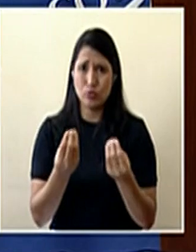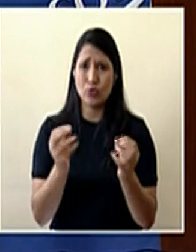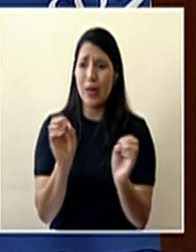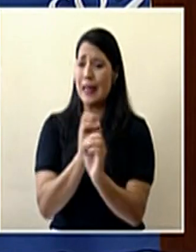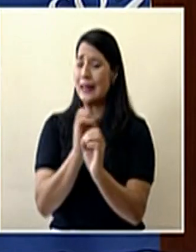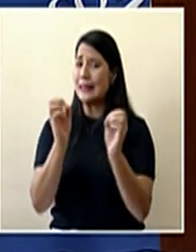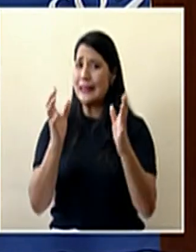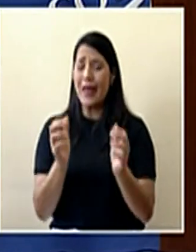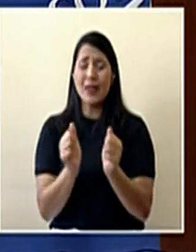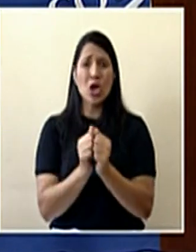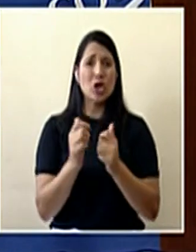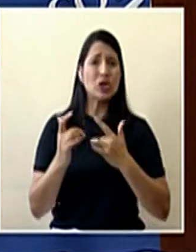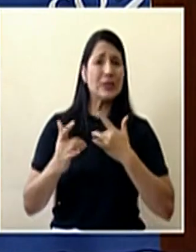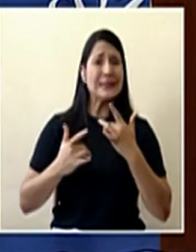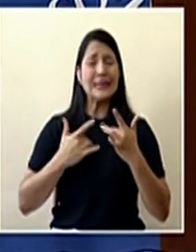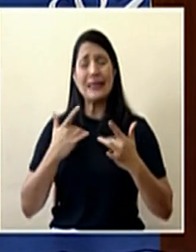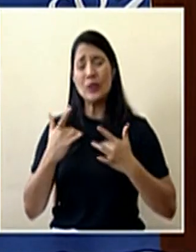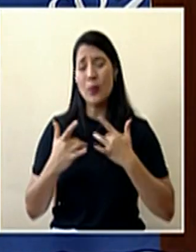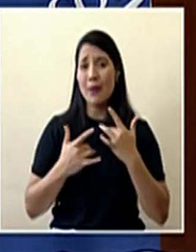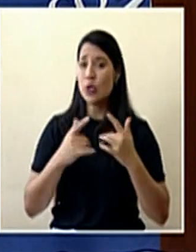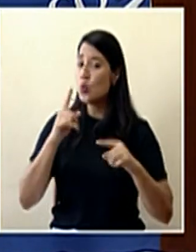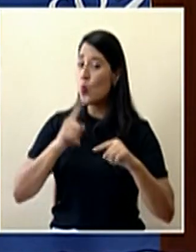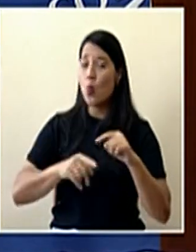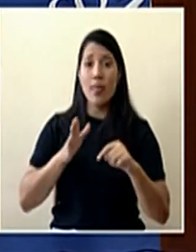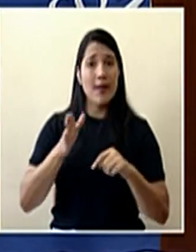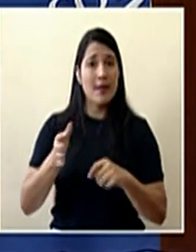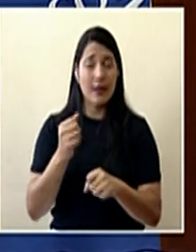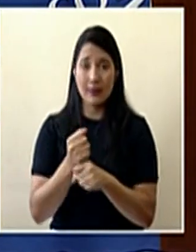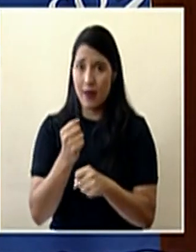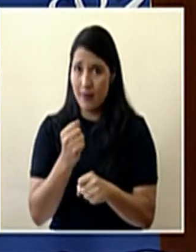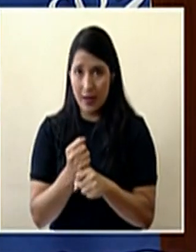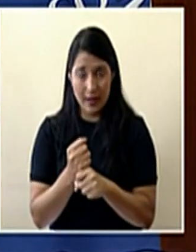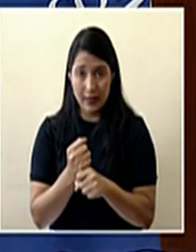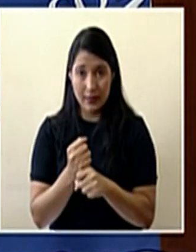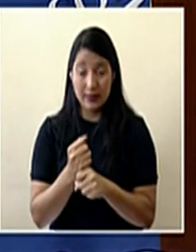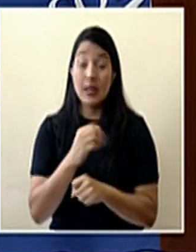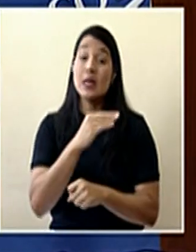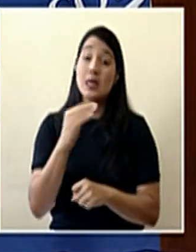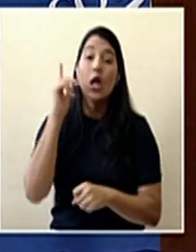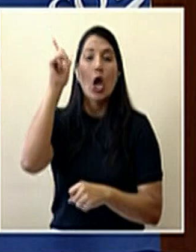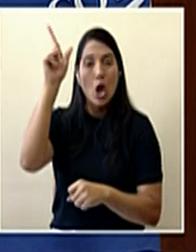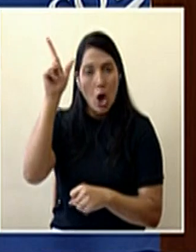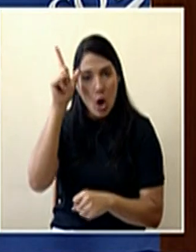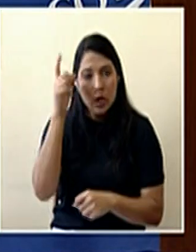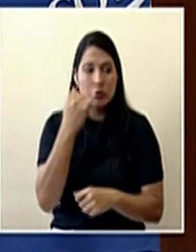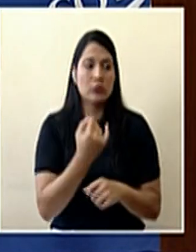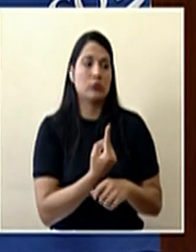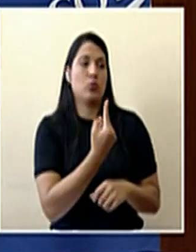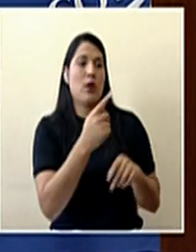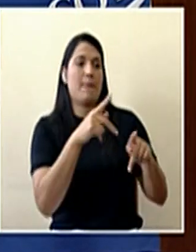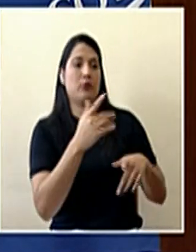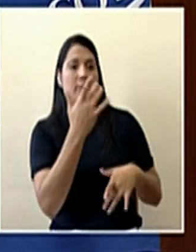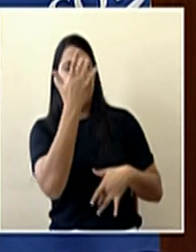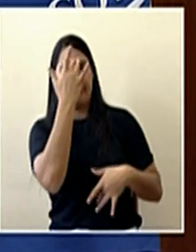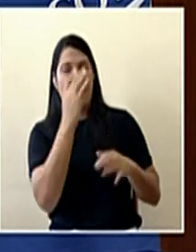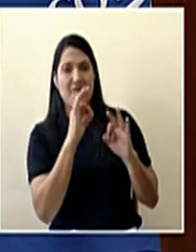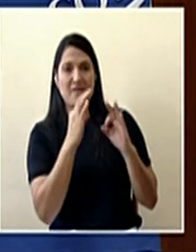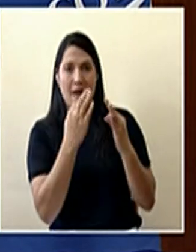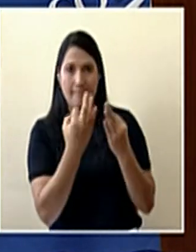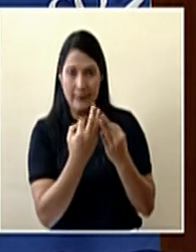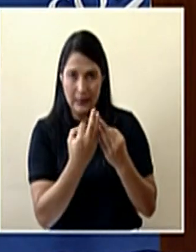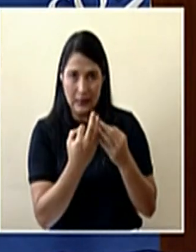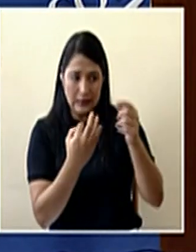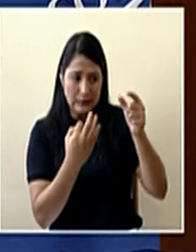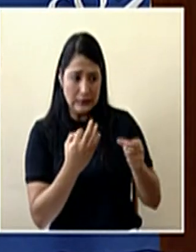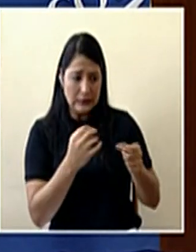nadie con síntomas respiratorios tiene que ir a trabajar. Y obviamente en el caso de una familia, pues si alguien está con síntomas respiratorios, si